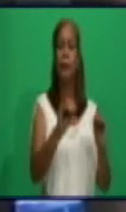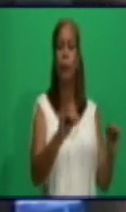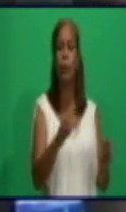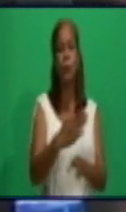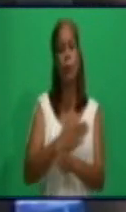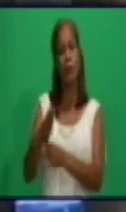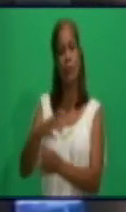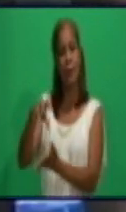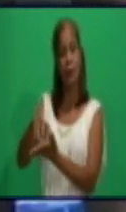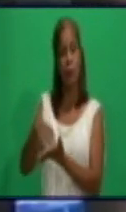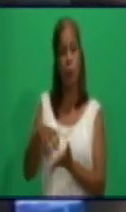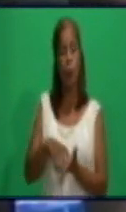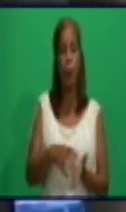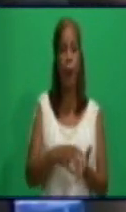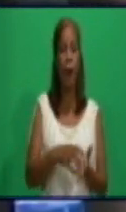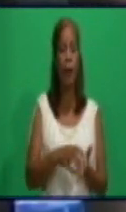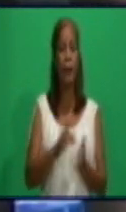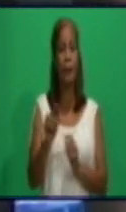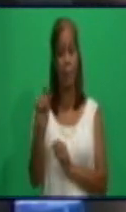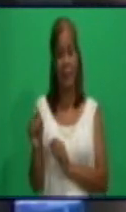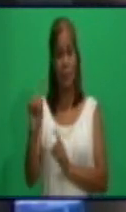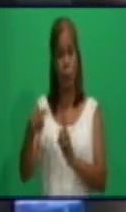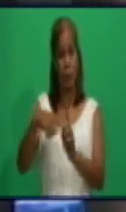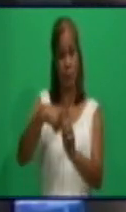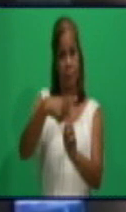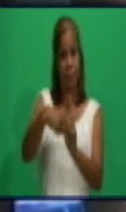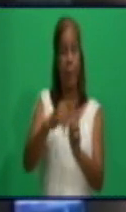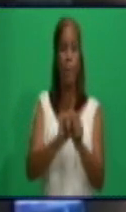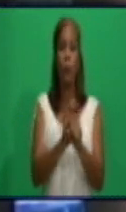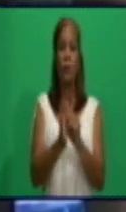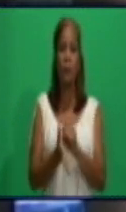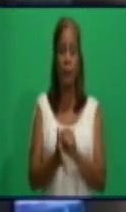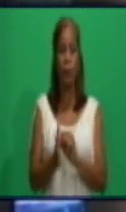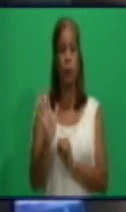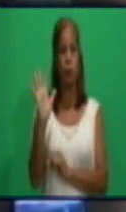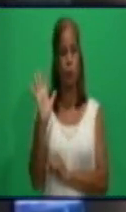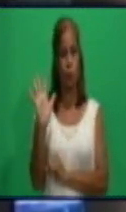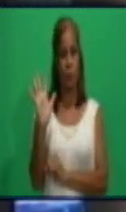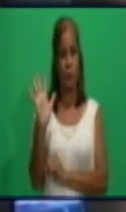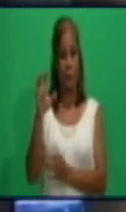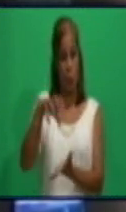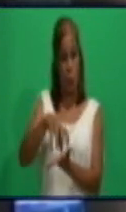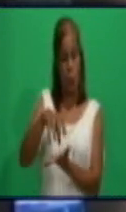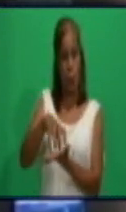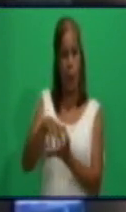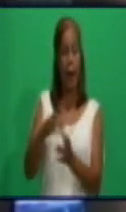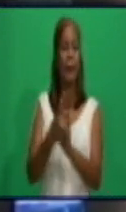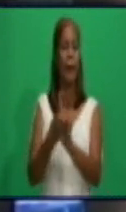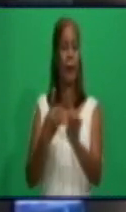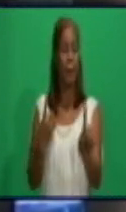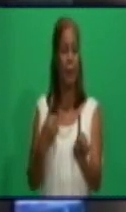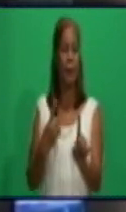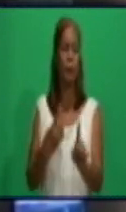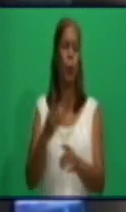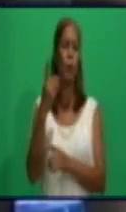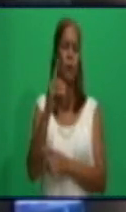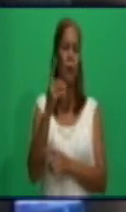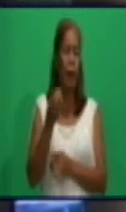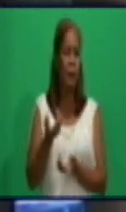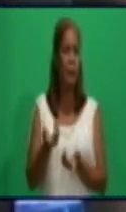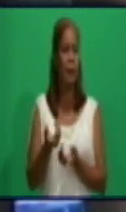pacientes confirmados son 5. Ya la doctora Kenia en su intervención mencionaba estos centros confirmados, que están el Dátil, Cautillo, Campus